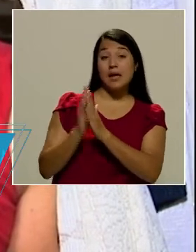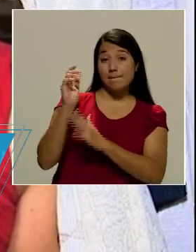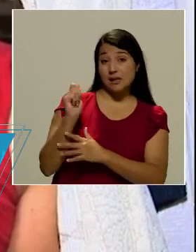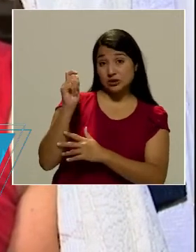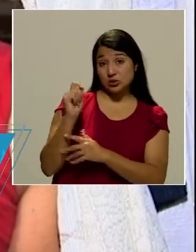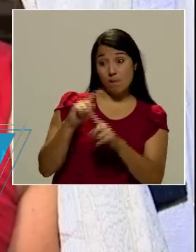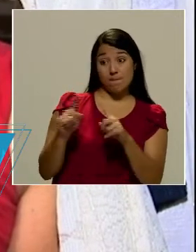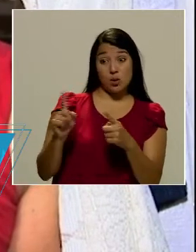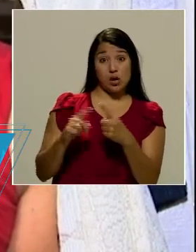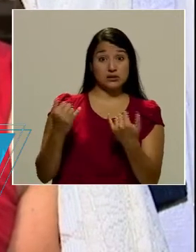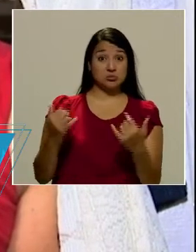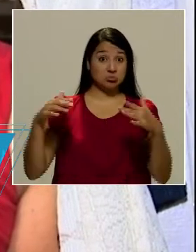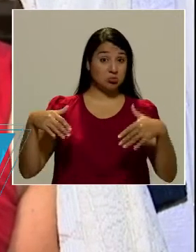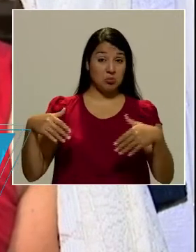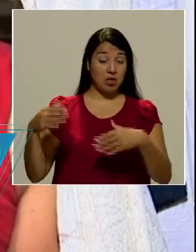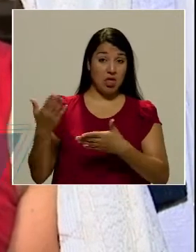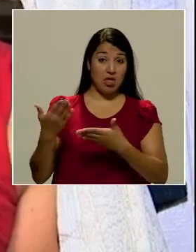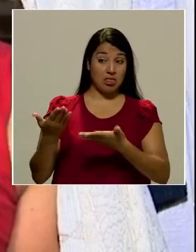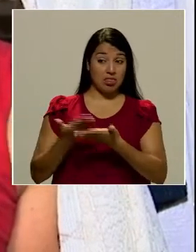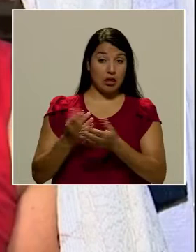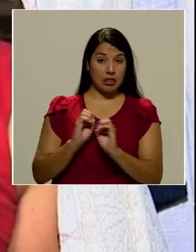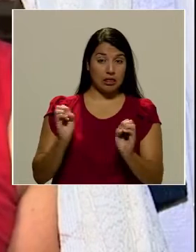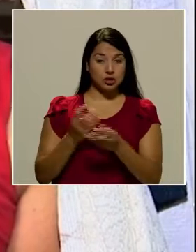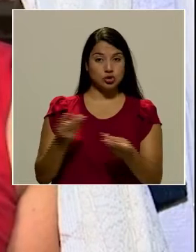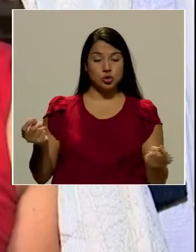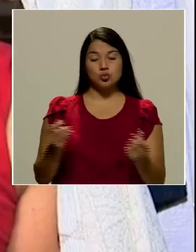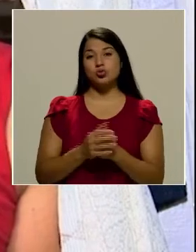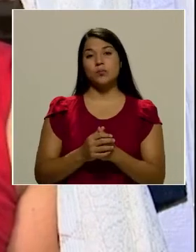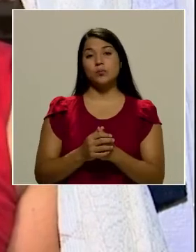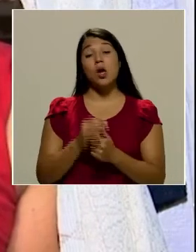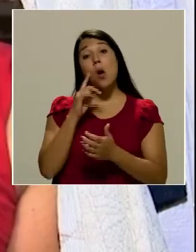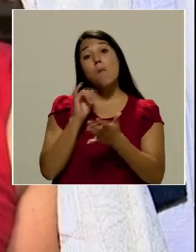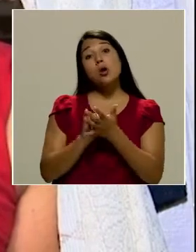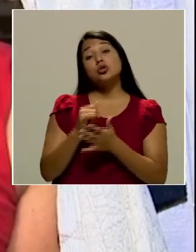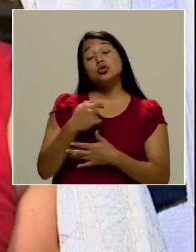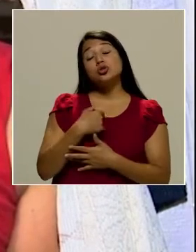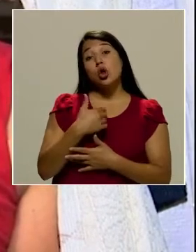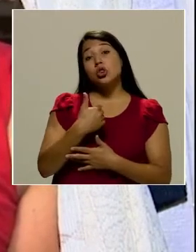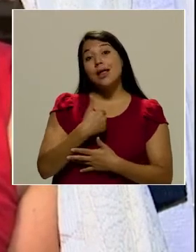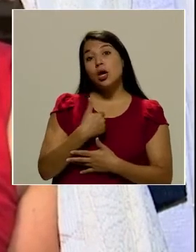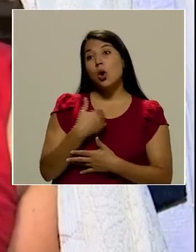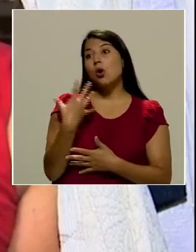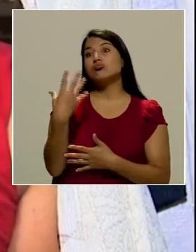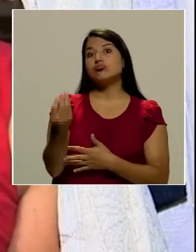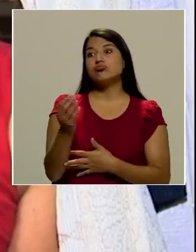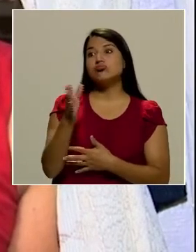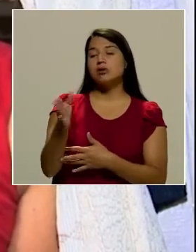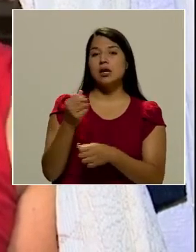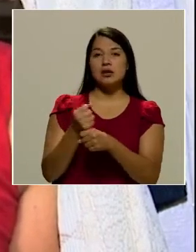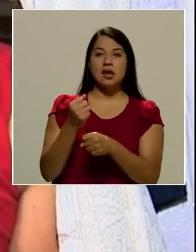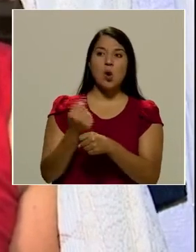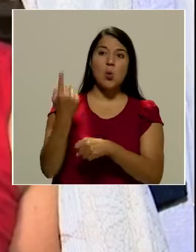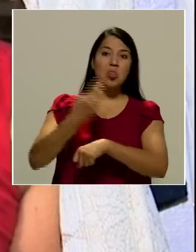pero hasta este momento no me han dado ninguna solución. Y yo por eso he tenido que salir, como dicen, a trabajar, aunque sea un